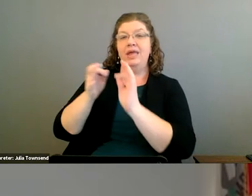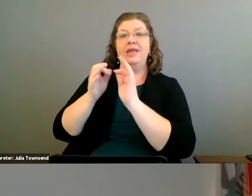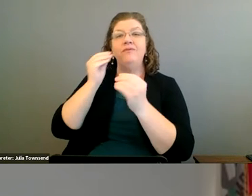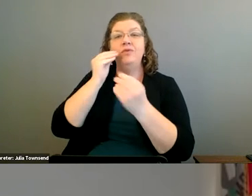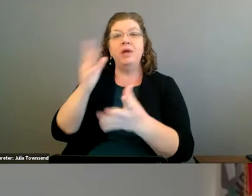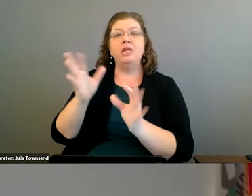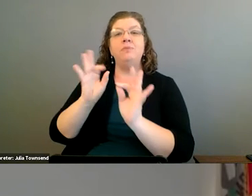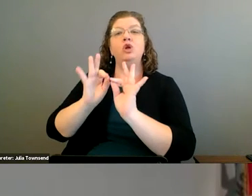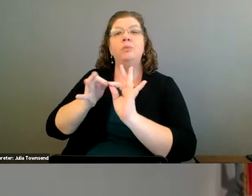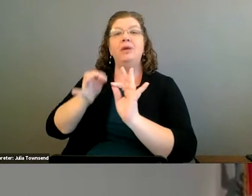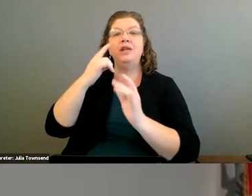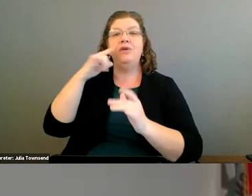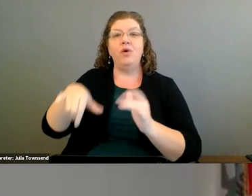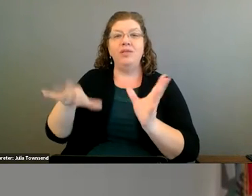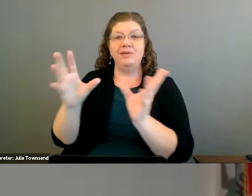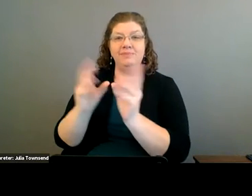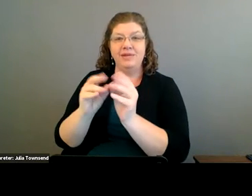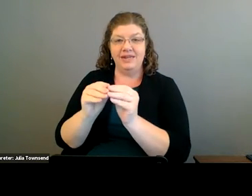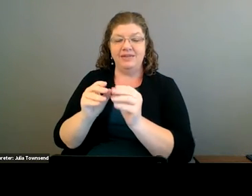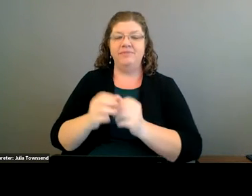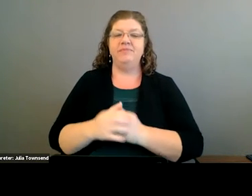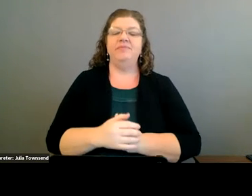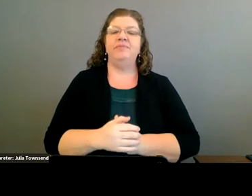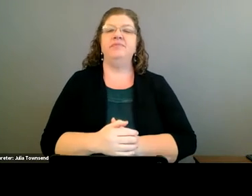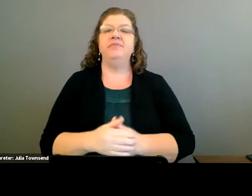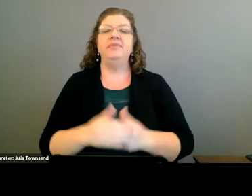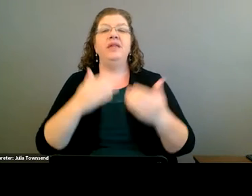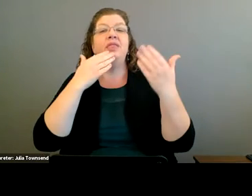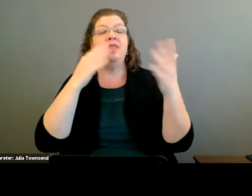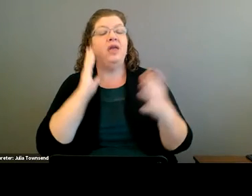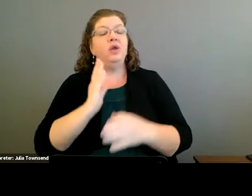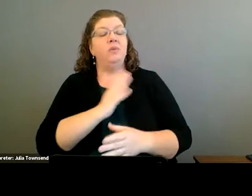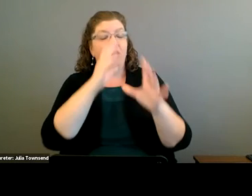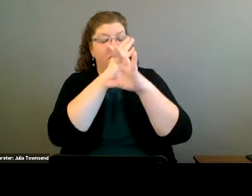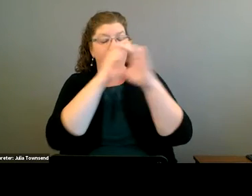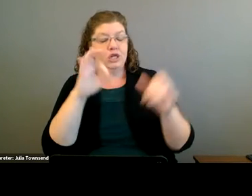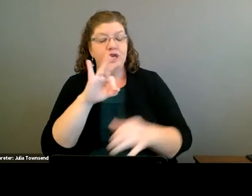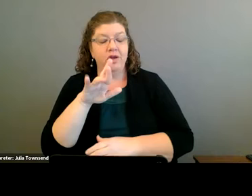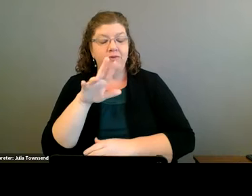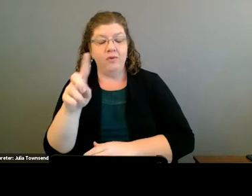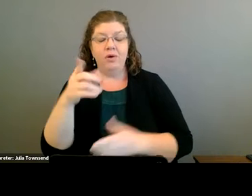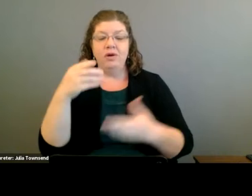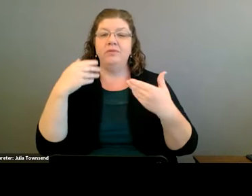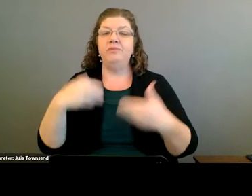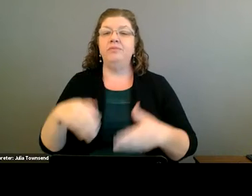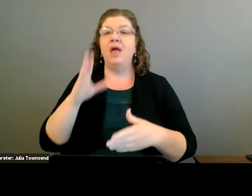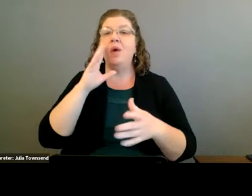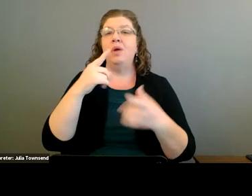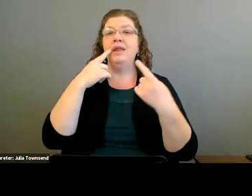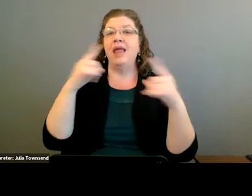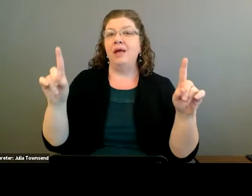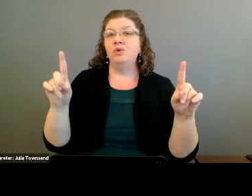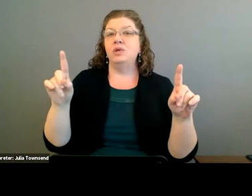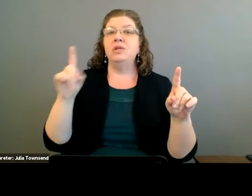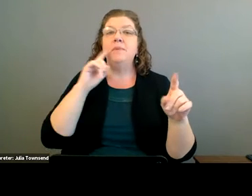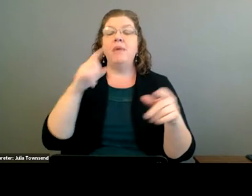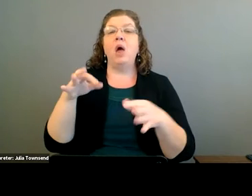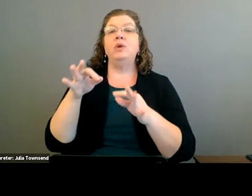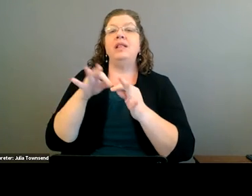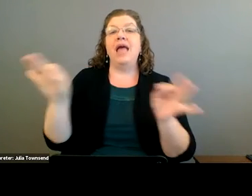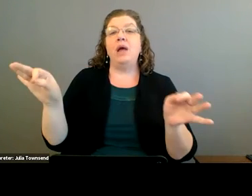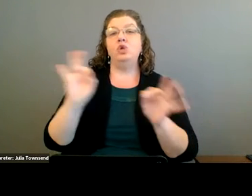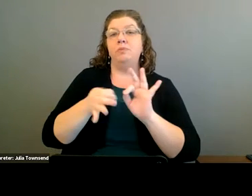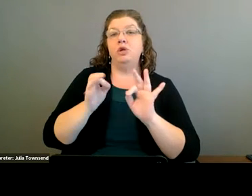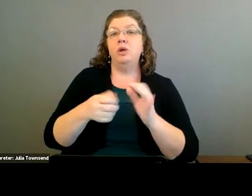this meeting. Thank you, Board President Ford. Gracias, Presidenta del Consejo. Buenas tardes a todos. Daré